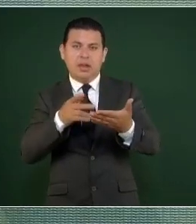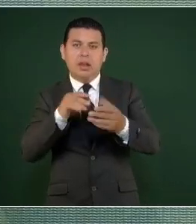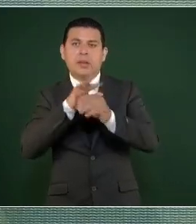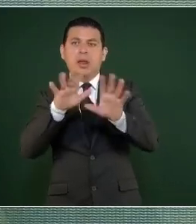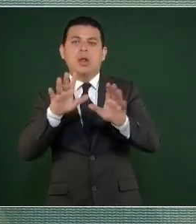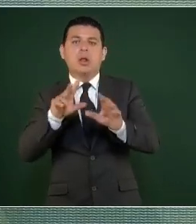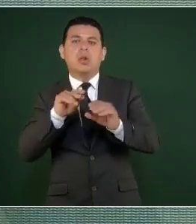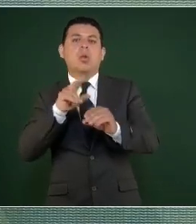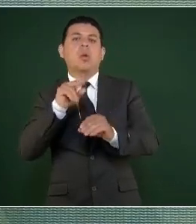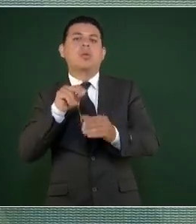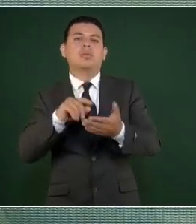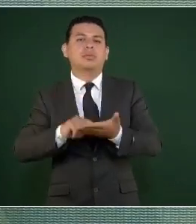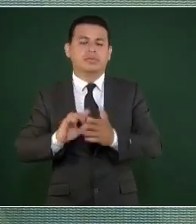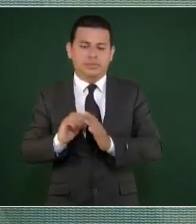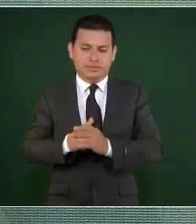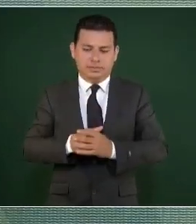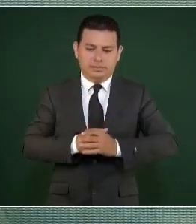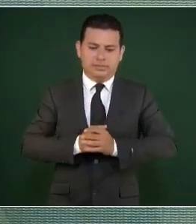eso?